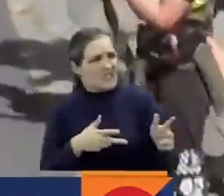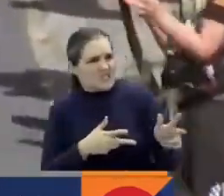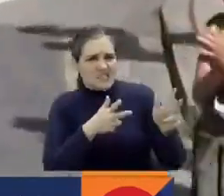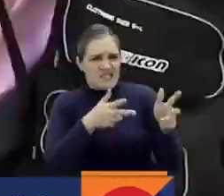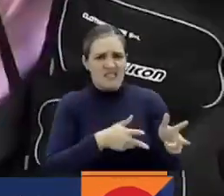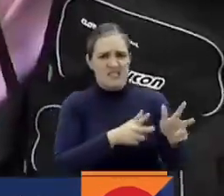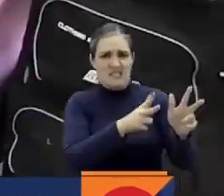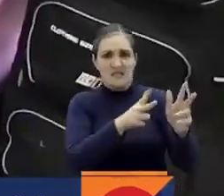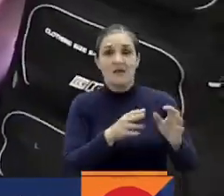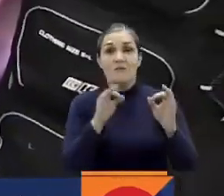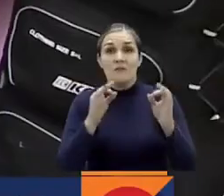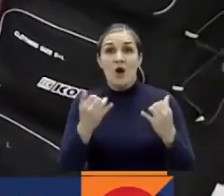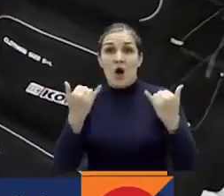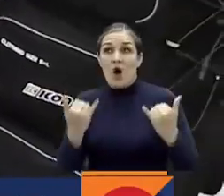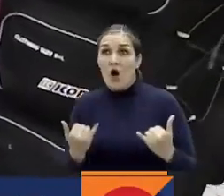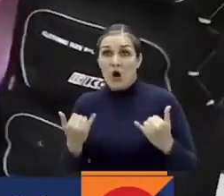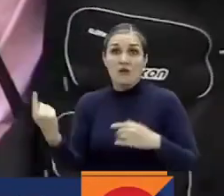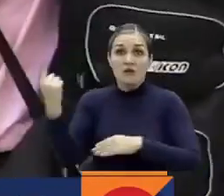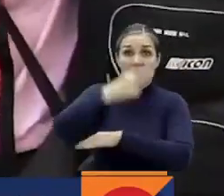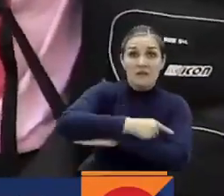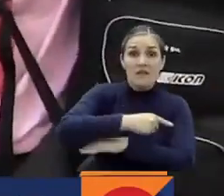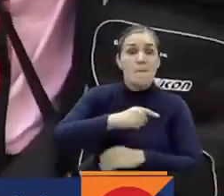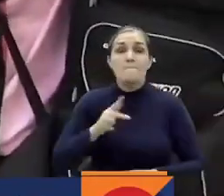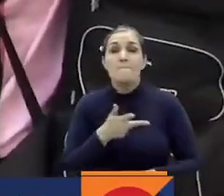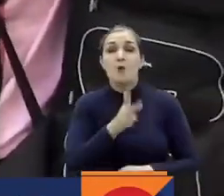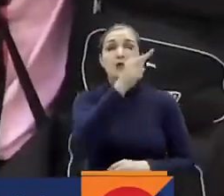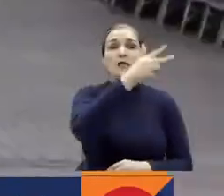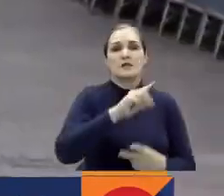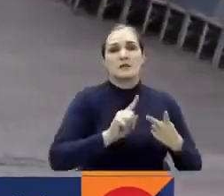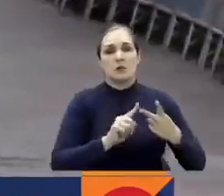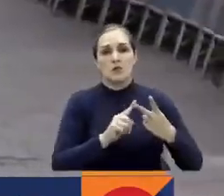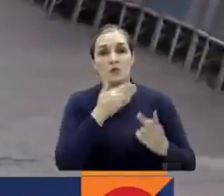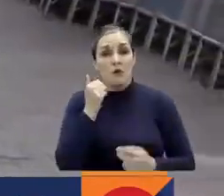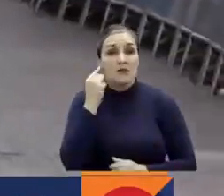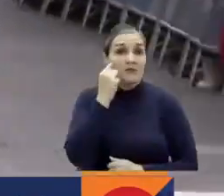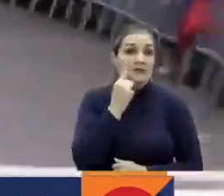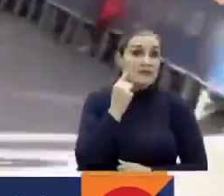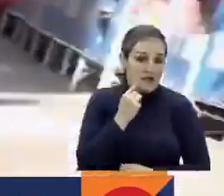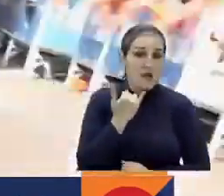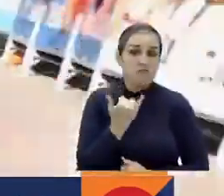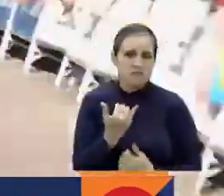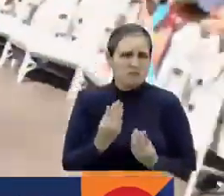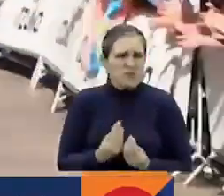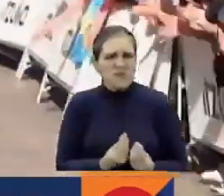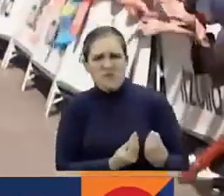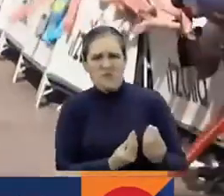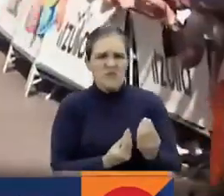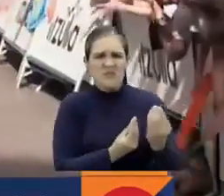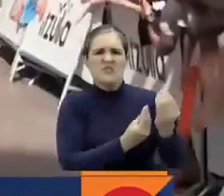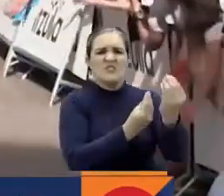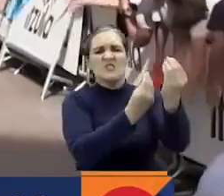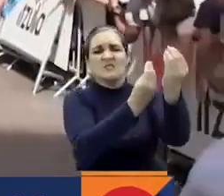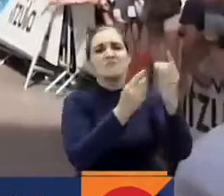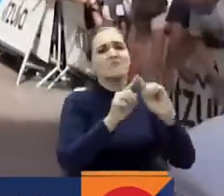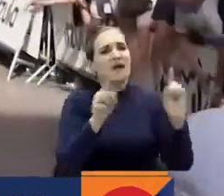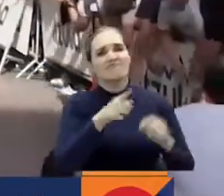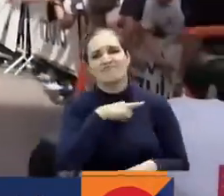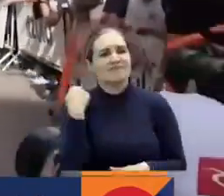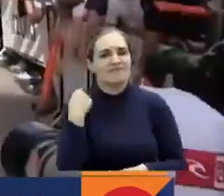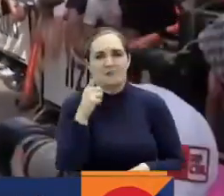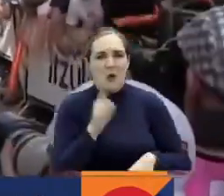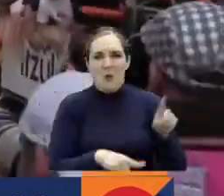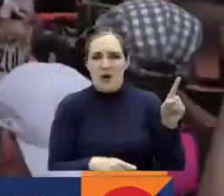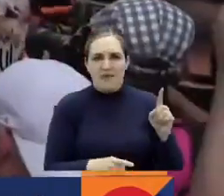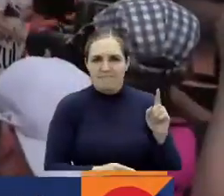fue segundo en la clasificación de la montaña. Sergio Higuita estuvo en el grupo de persecución a Vingegaard, pero no pudo bonificar